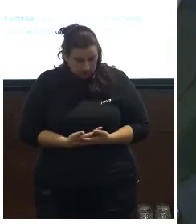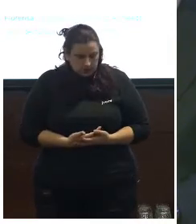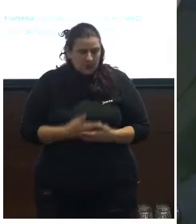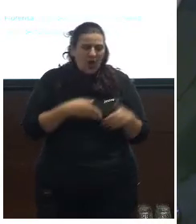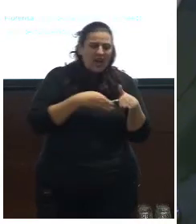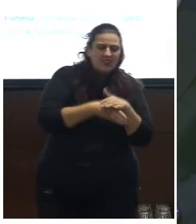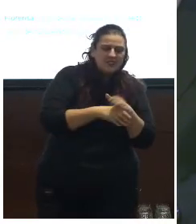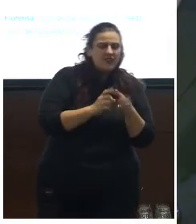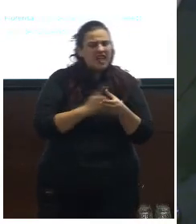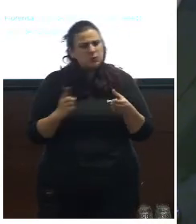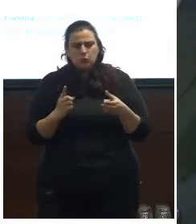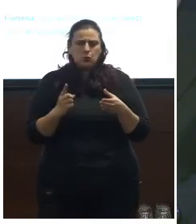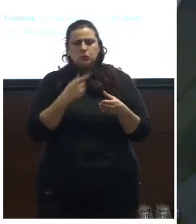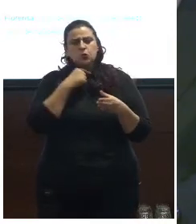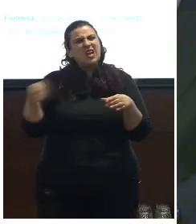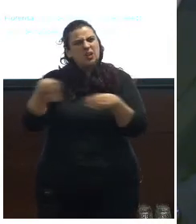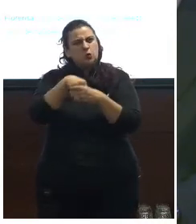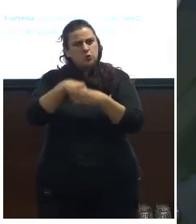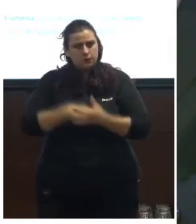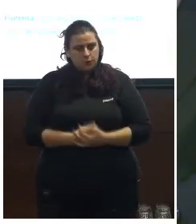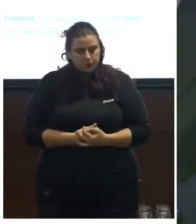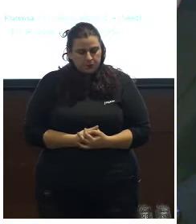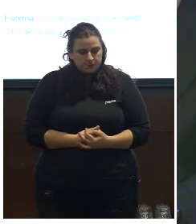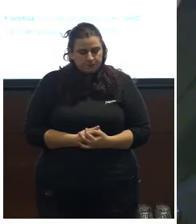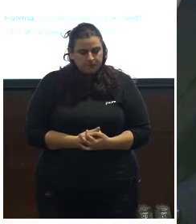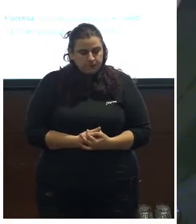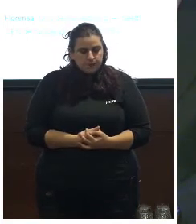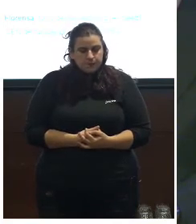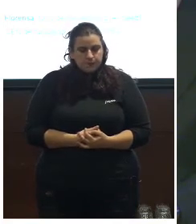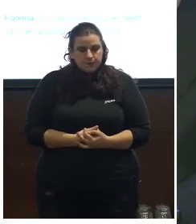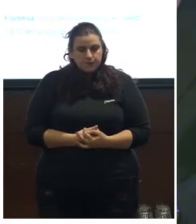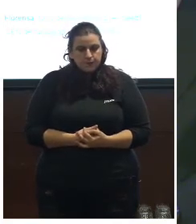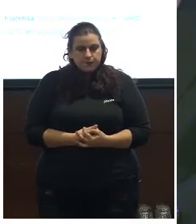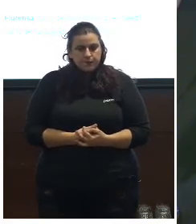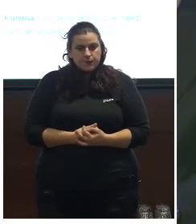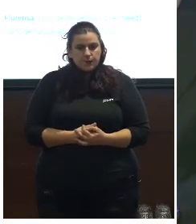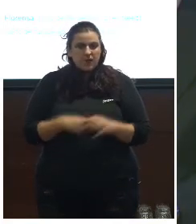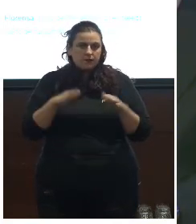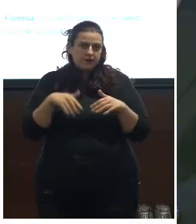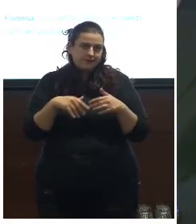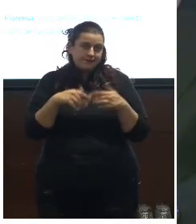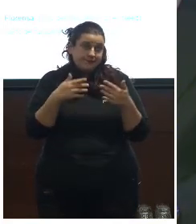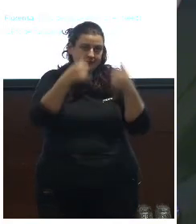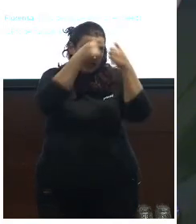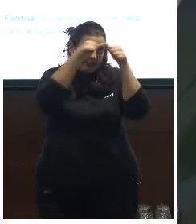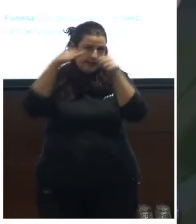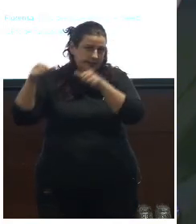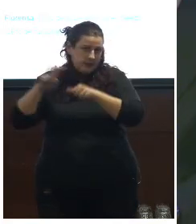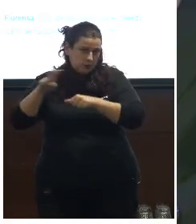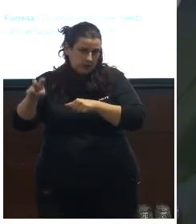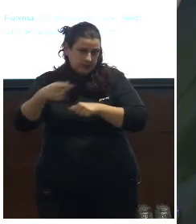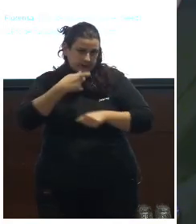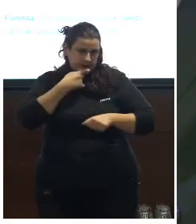inclusividad, se nos tiñe o viene en ciernes lo que también se llama con otras etiquetas, lo que también se llama el silver tourism,